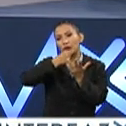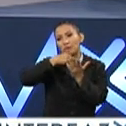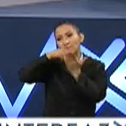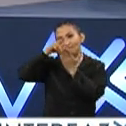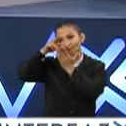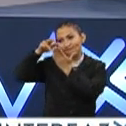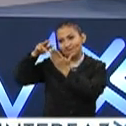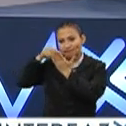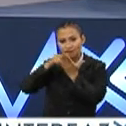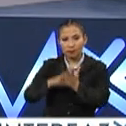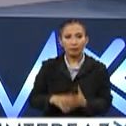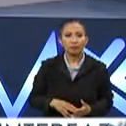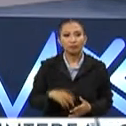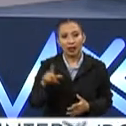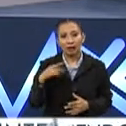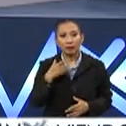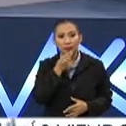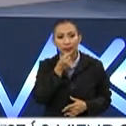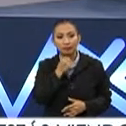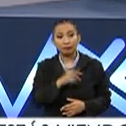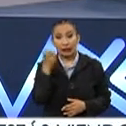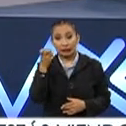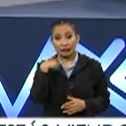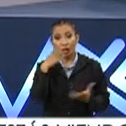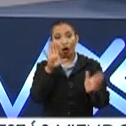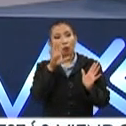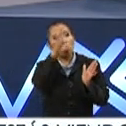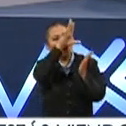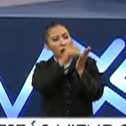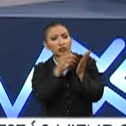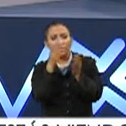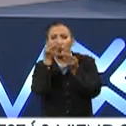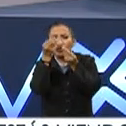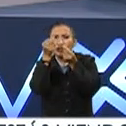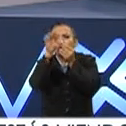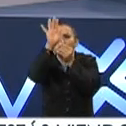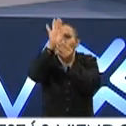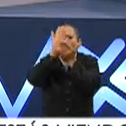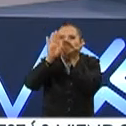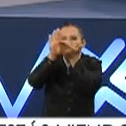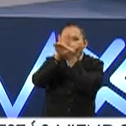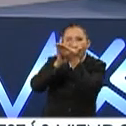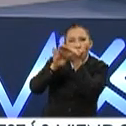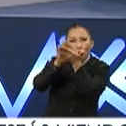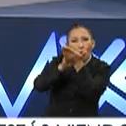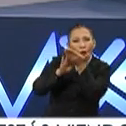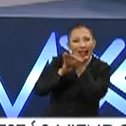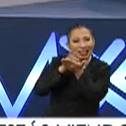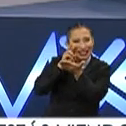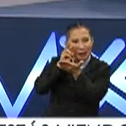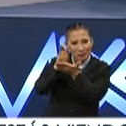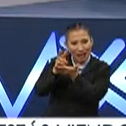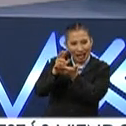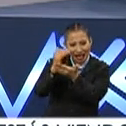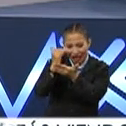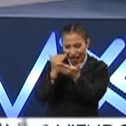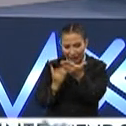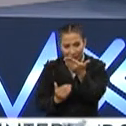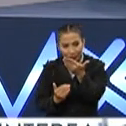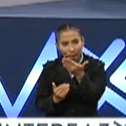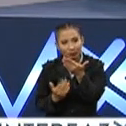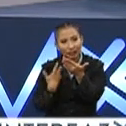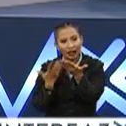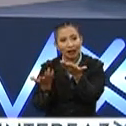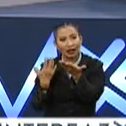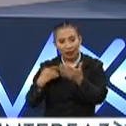pincel y al óleo, ¿no? del pintor. Es un retrato con unas texturas preciosas, sobre todo en la parte esta que se está mostrando ahora